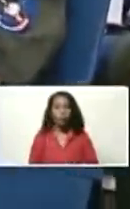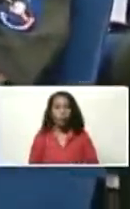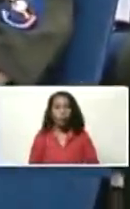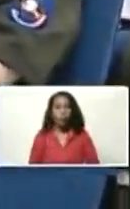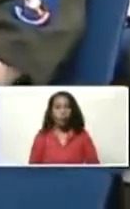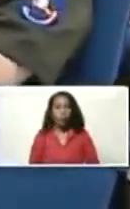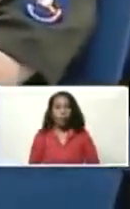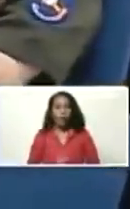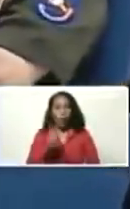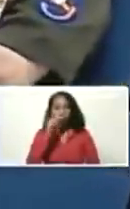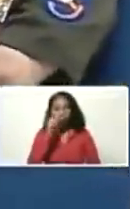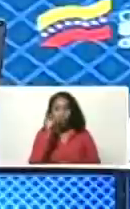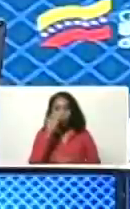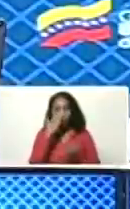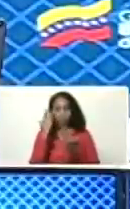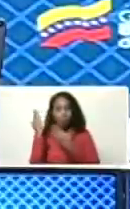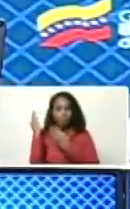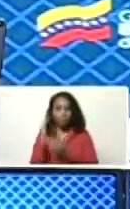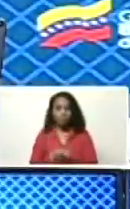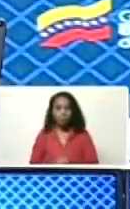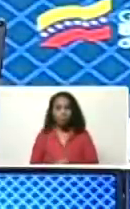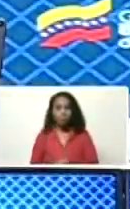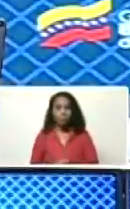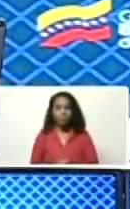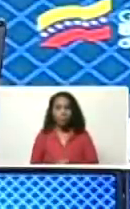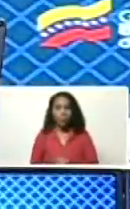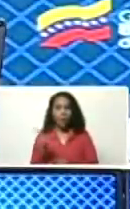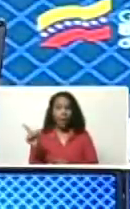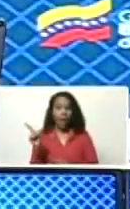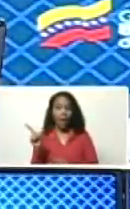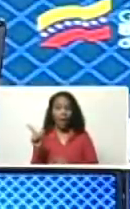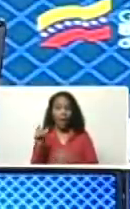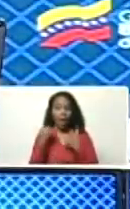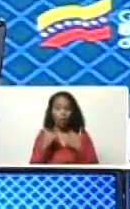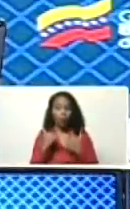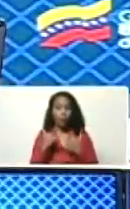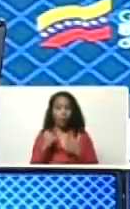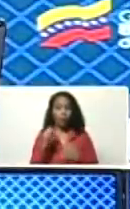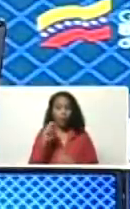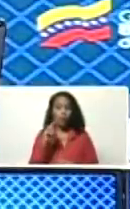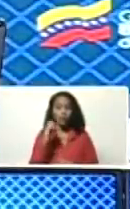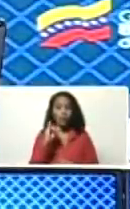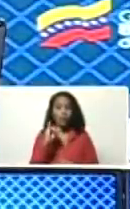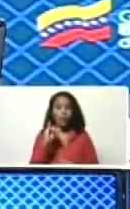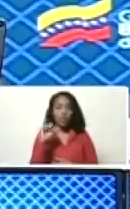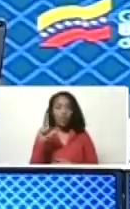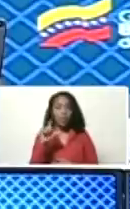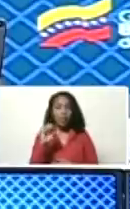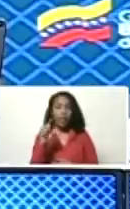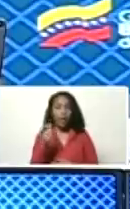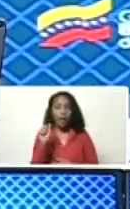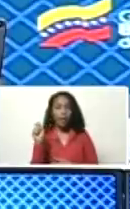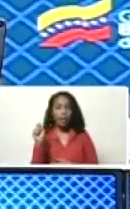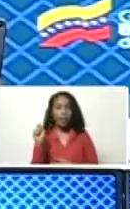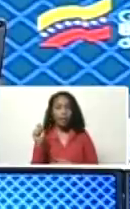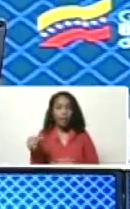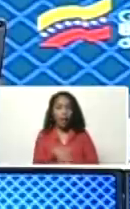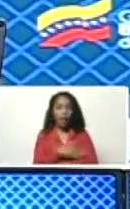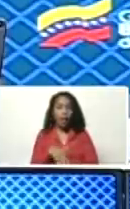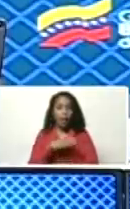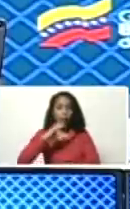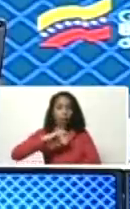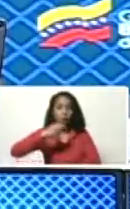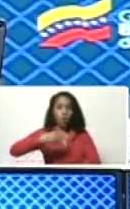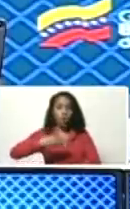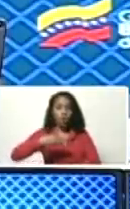Ernesto Villegas Polhap, el Benjamín de los Villegas Polhap, de las veredas de coche, por las